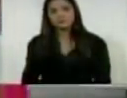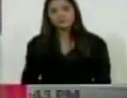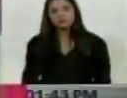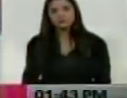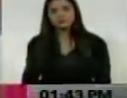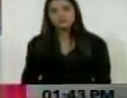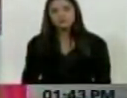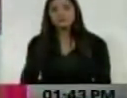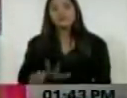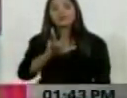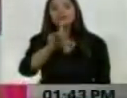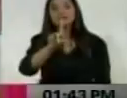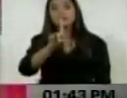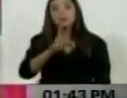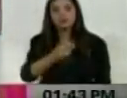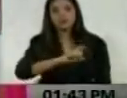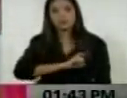31 de enero,